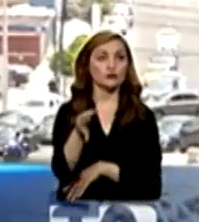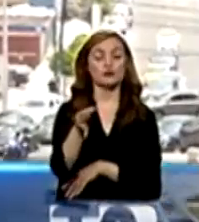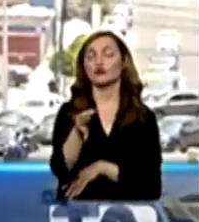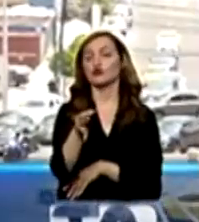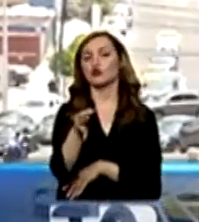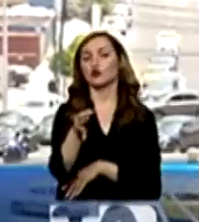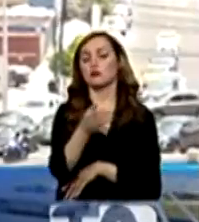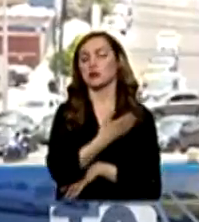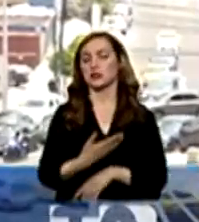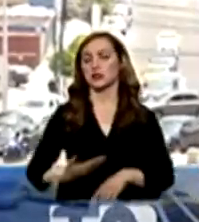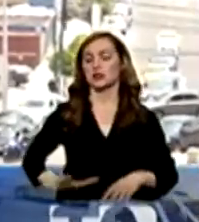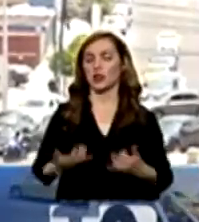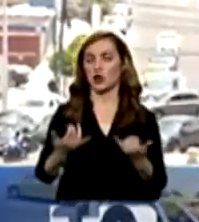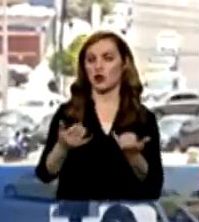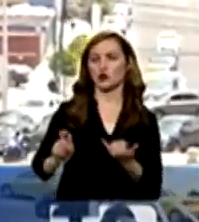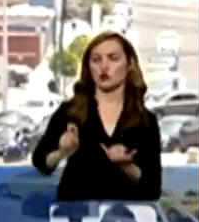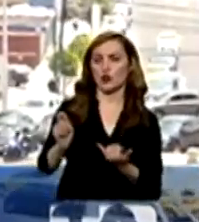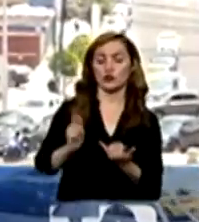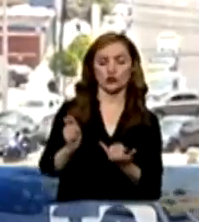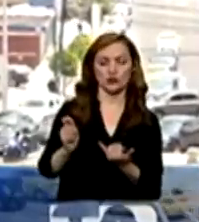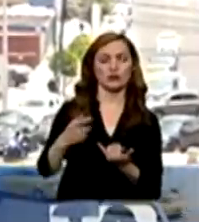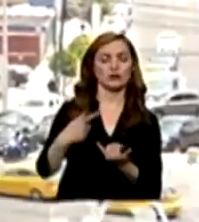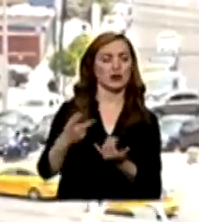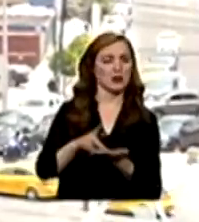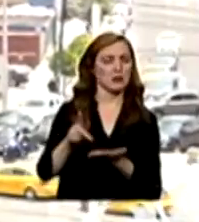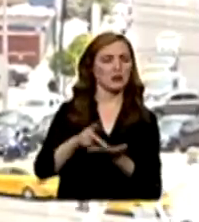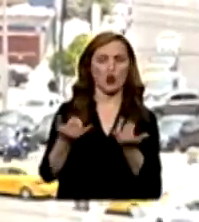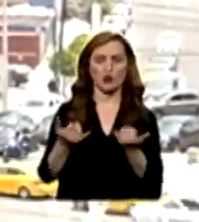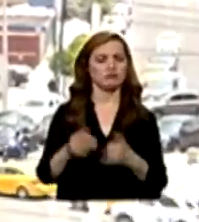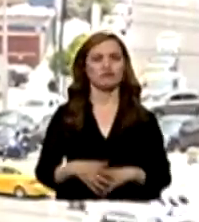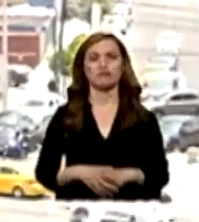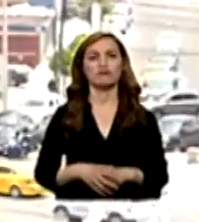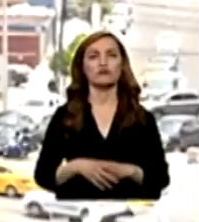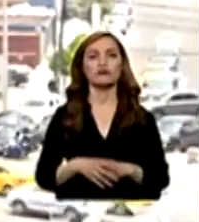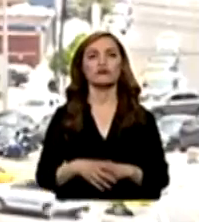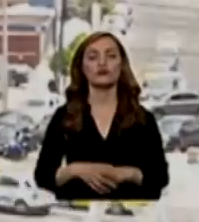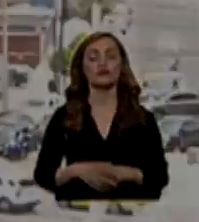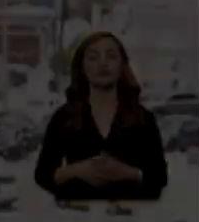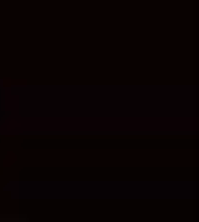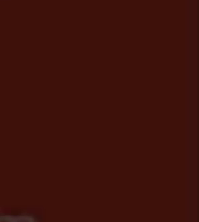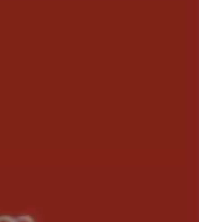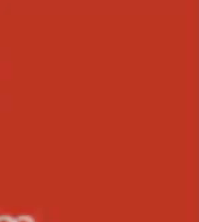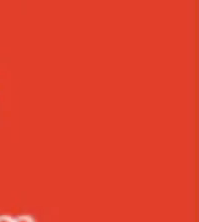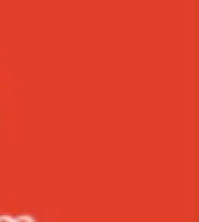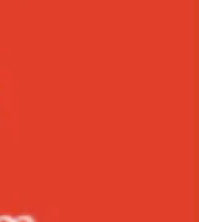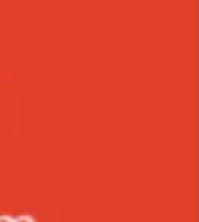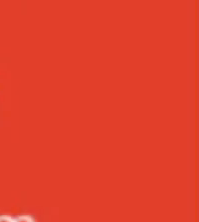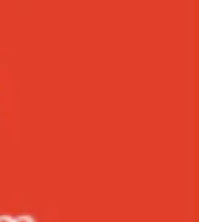para quienes actualmente reciben esta pensión vitalicia. En Quito, Andrea Samaniego, 24 horas.